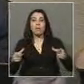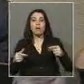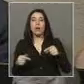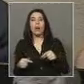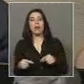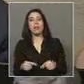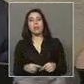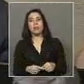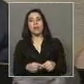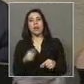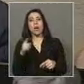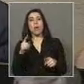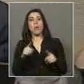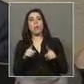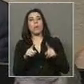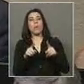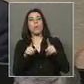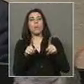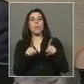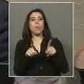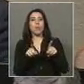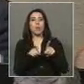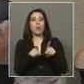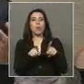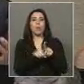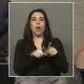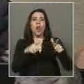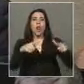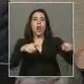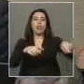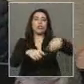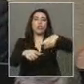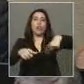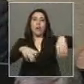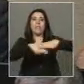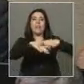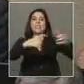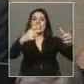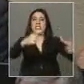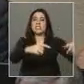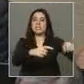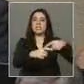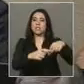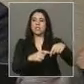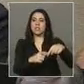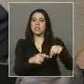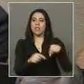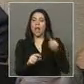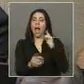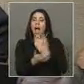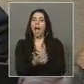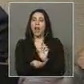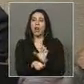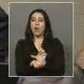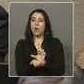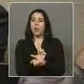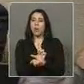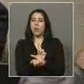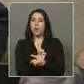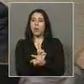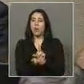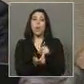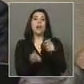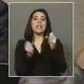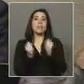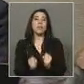un lado son las satélites tenemos entendido que hay zonas de vocación y aptitud